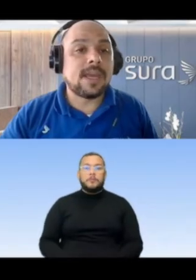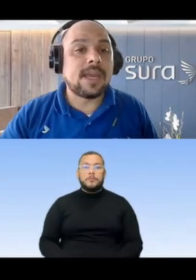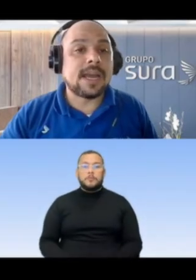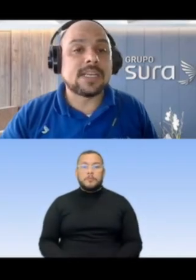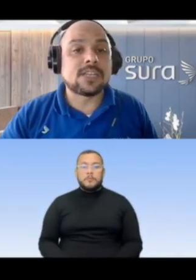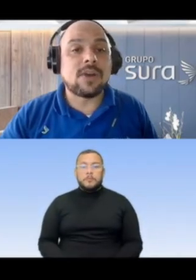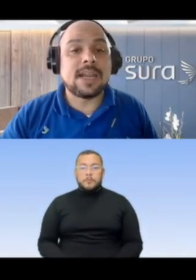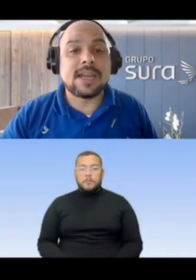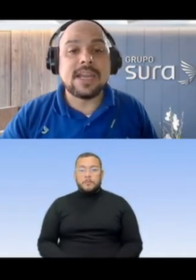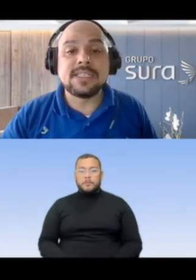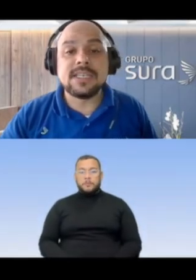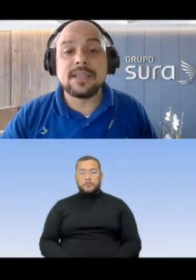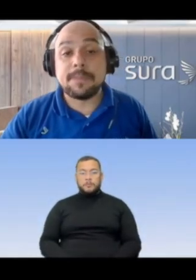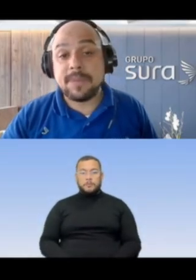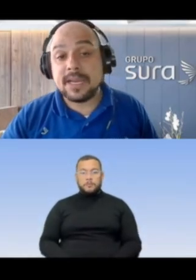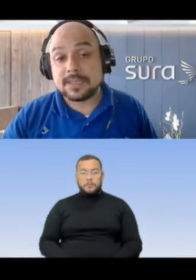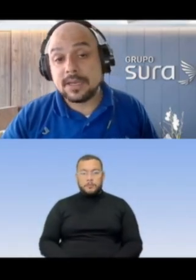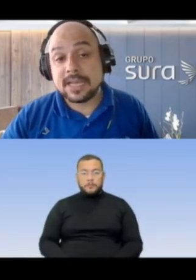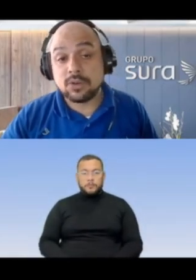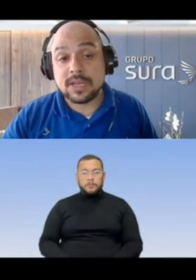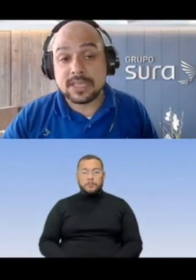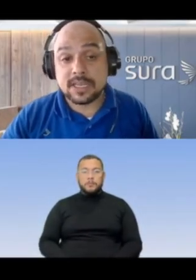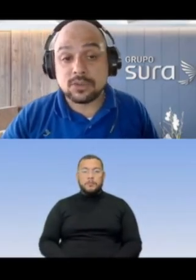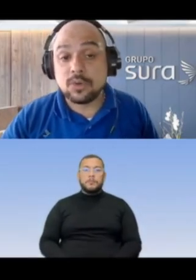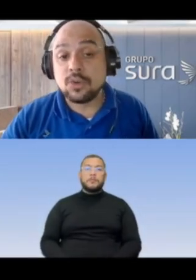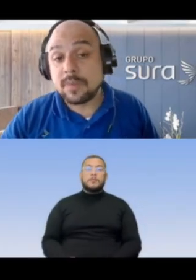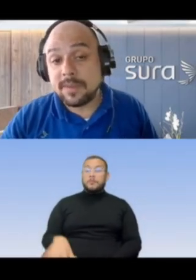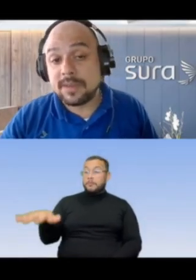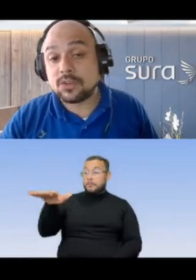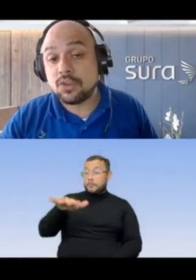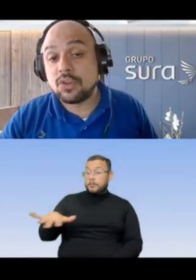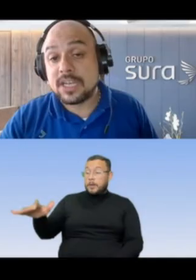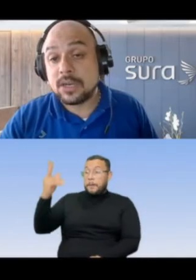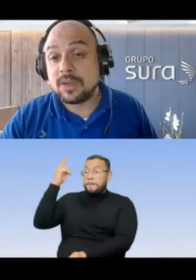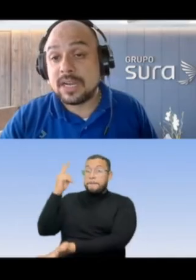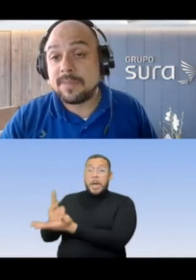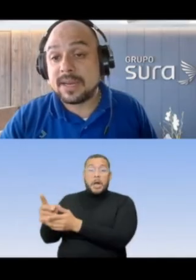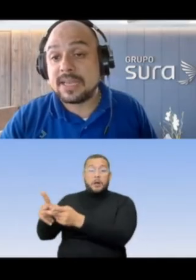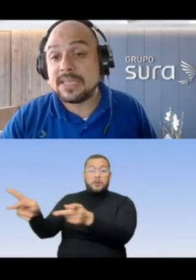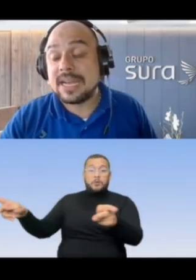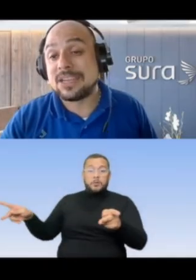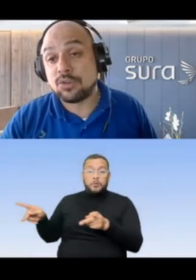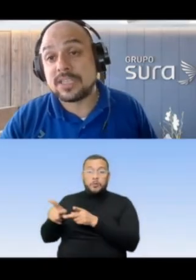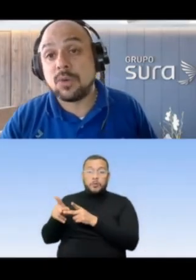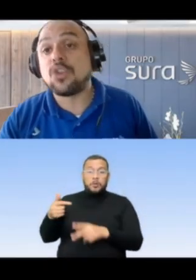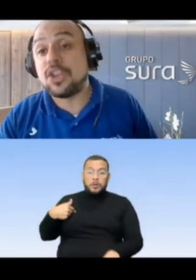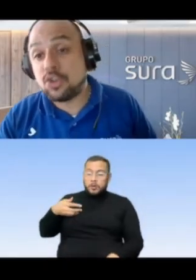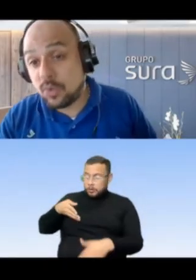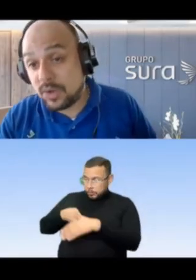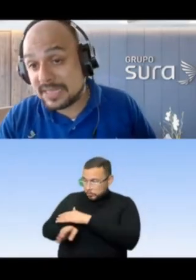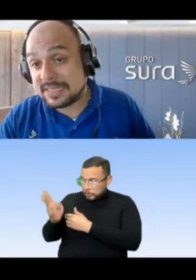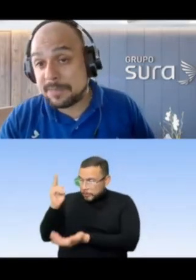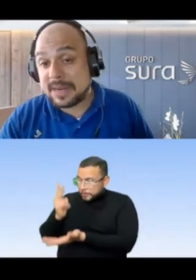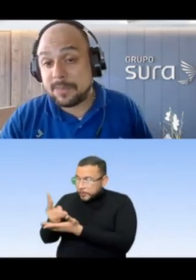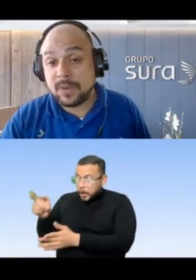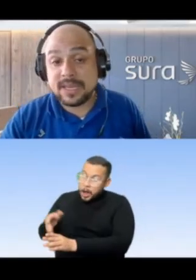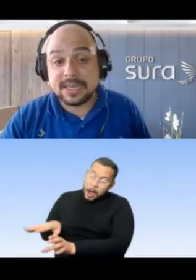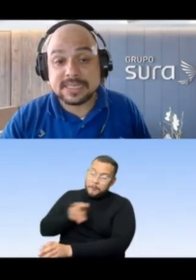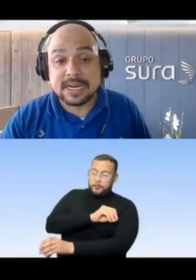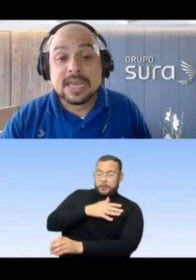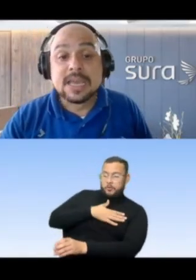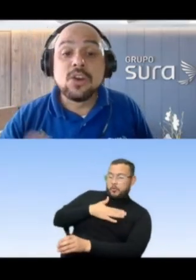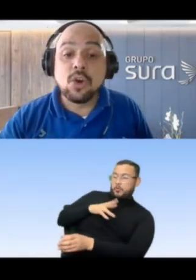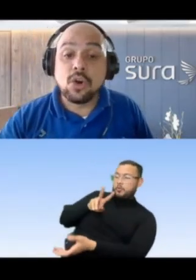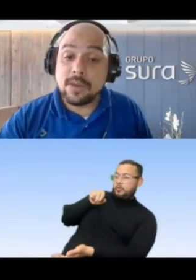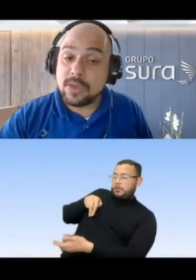Chicos, acceso al área del incidente, pilas, las zonas de riesgo normalmente son donde se encuentra la emergencia, la zona segura donde yo voy a estar para